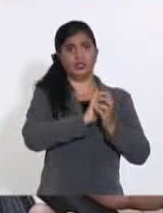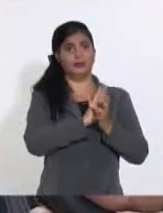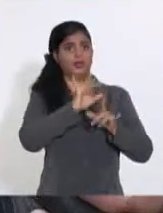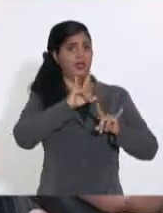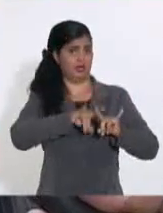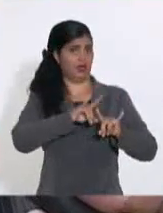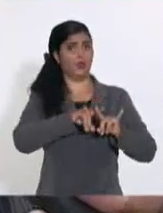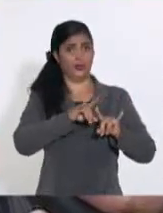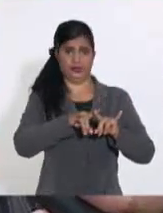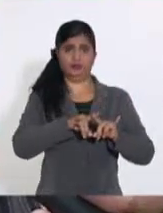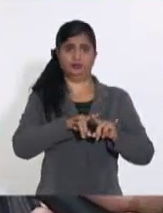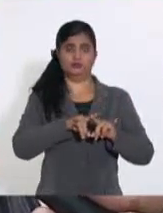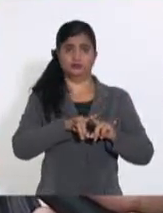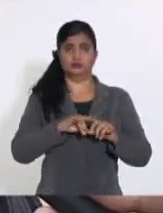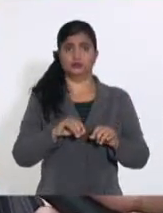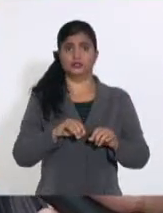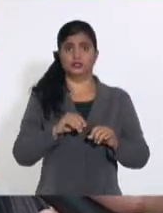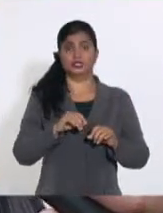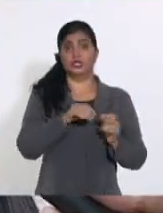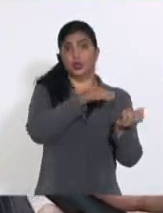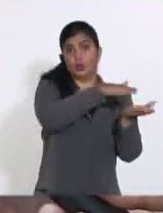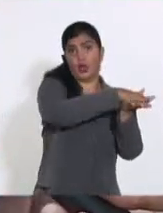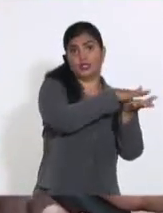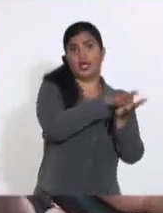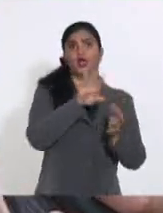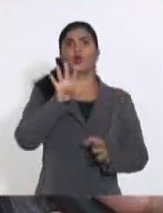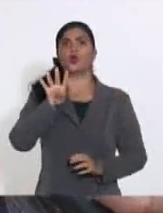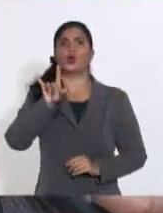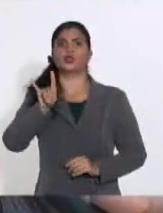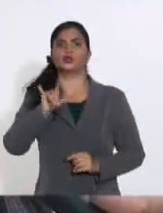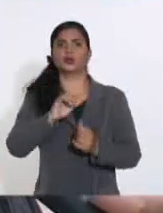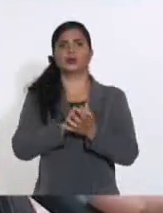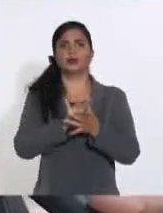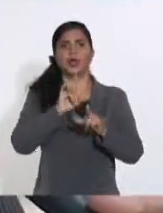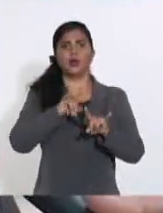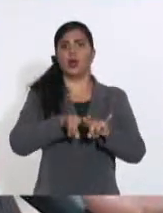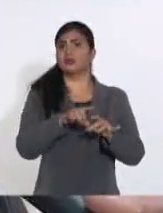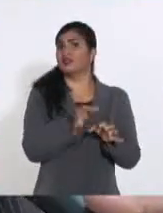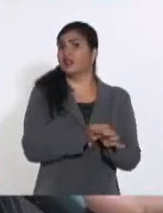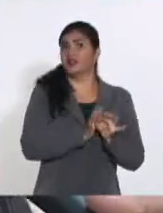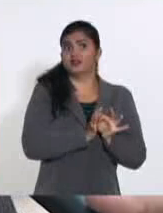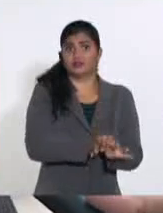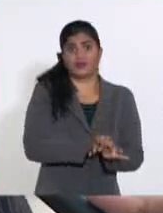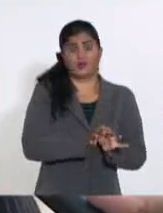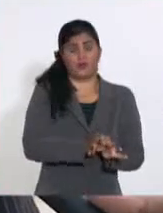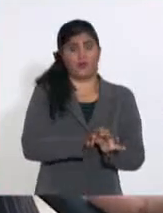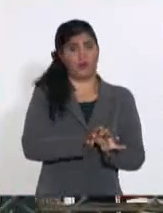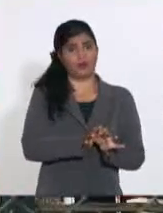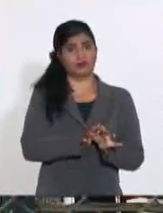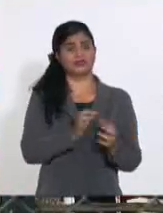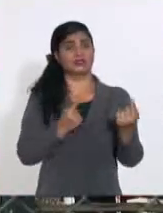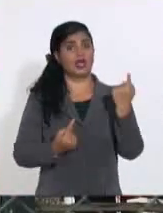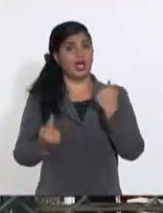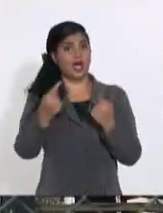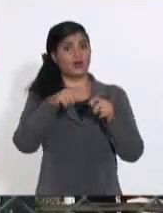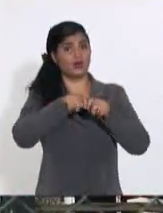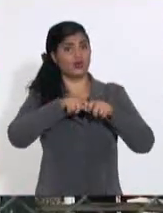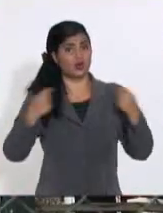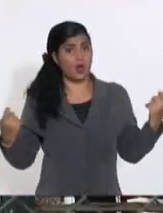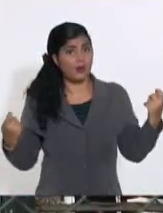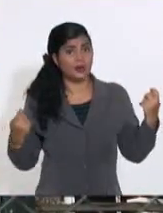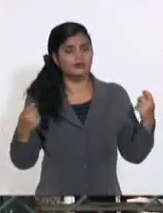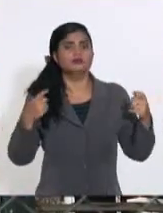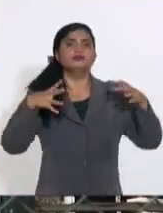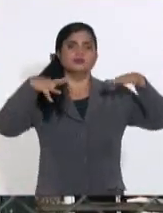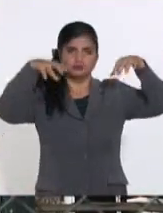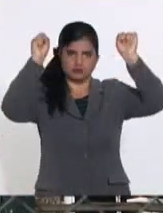una reserva de 49 agua fíjense que las reservas bien bajas quiere decir que de haber alguna variación en el comportamiento